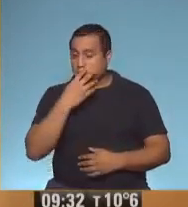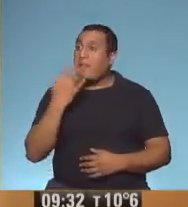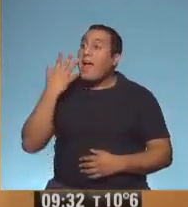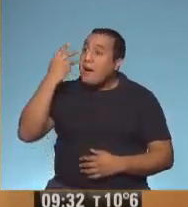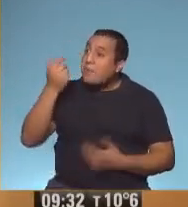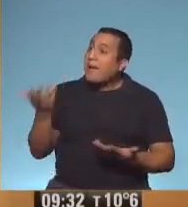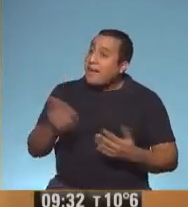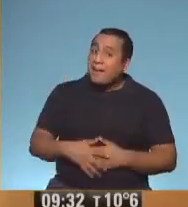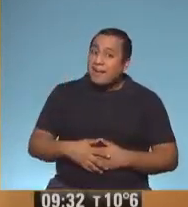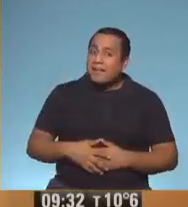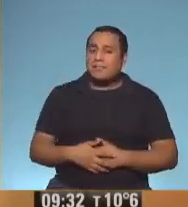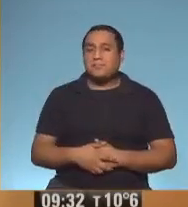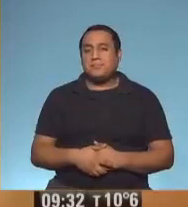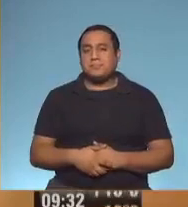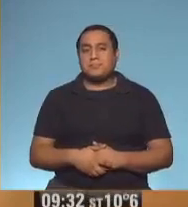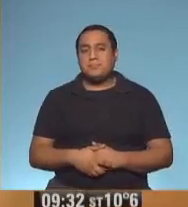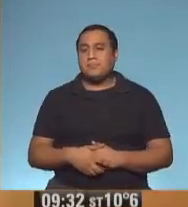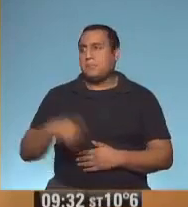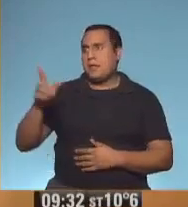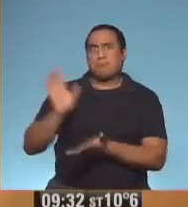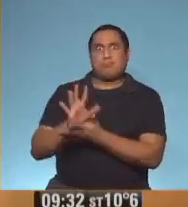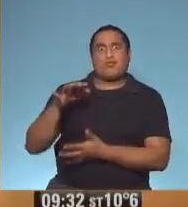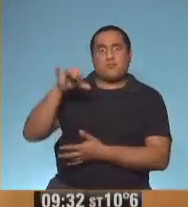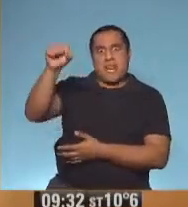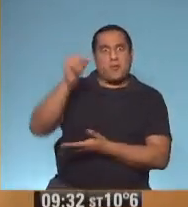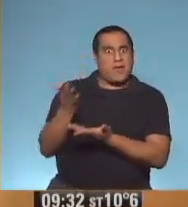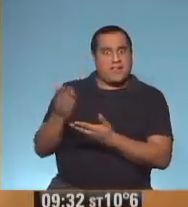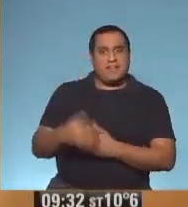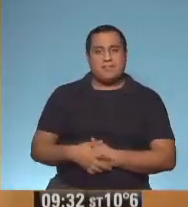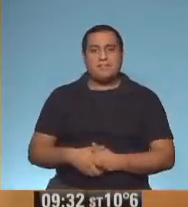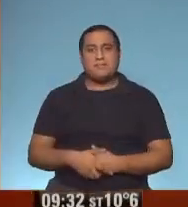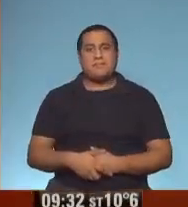¡Abuelita! ¡Hurra! ¡Heroína al rescate!